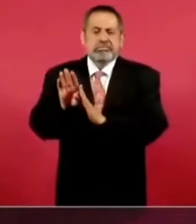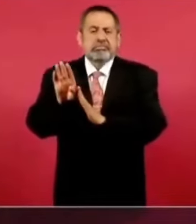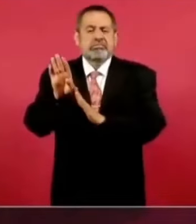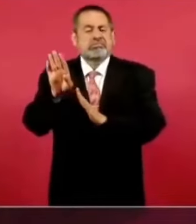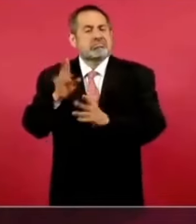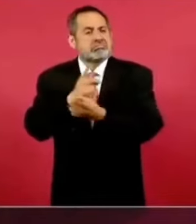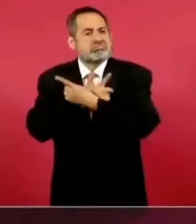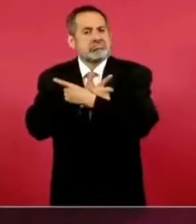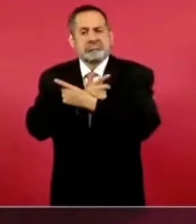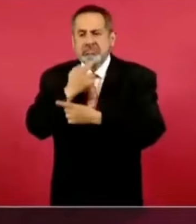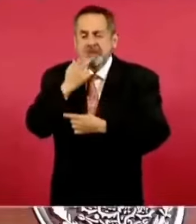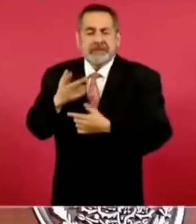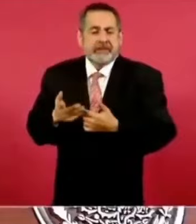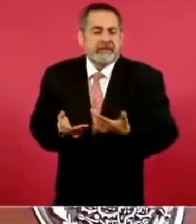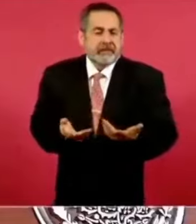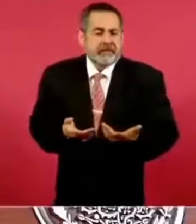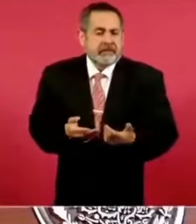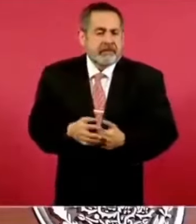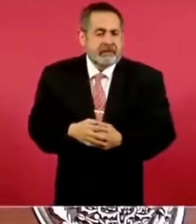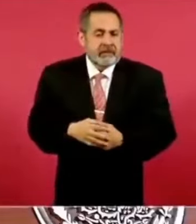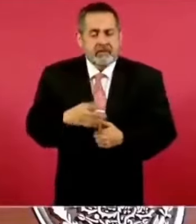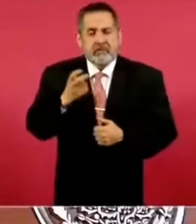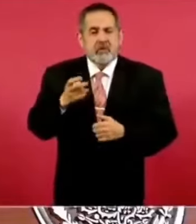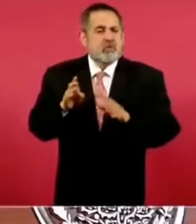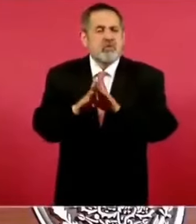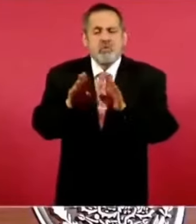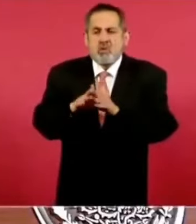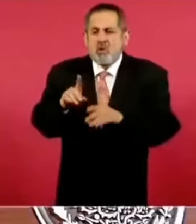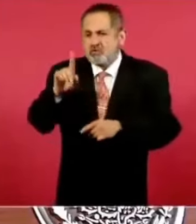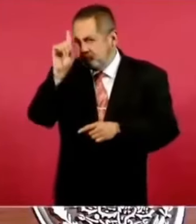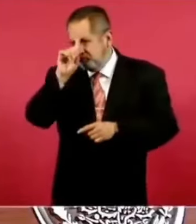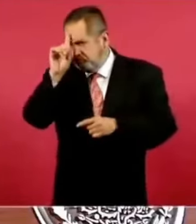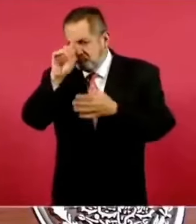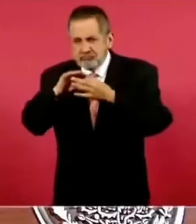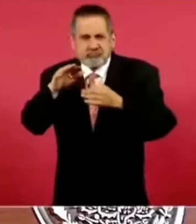¿Y cómo enfrenta uno una decadencia?